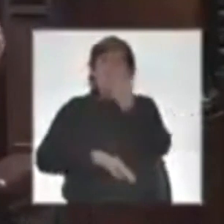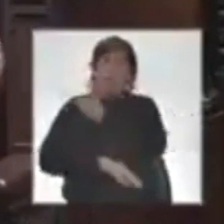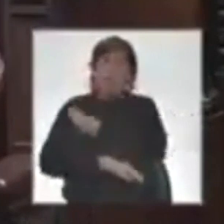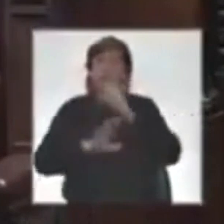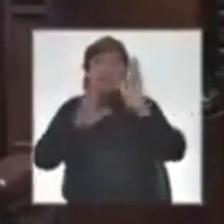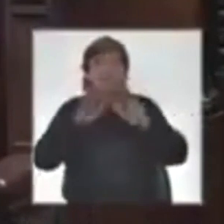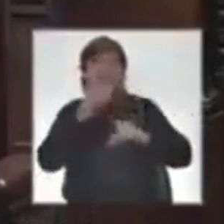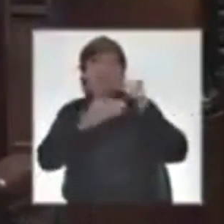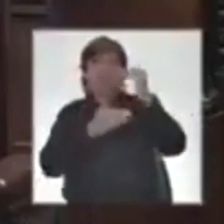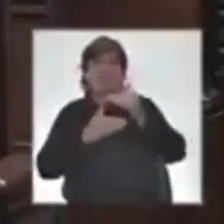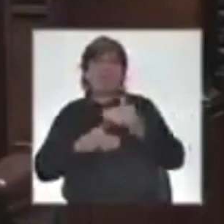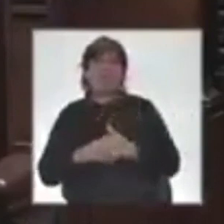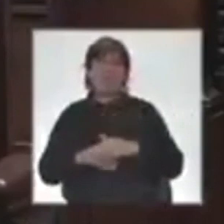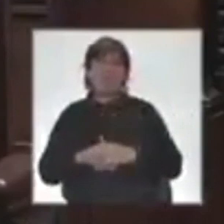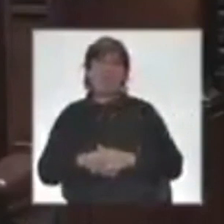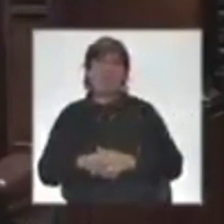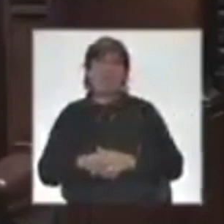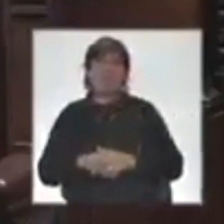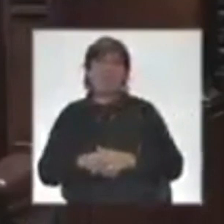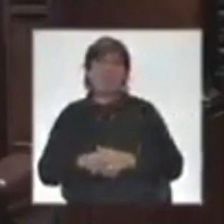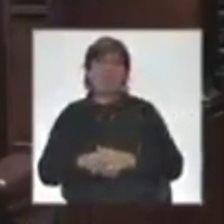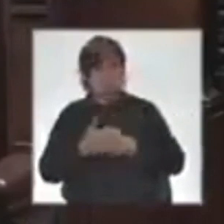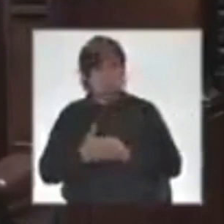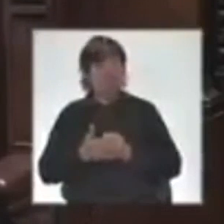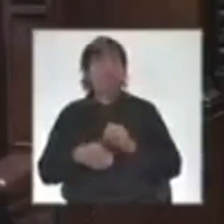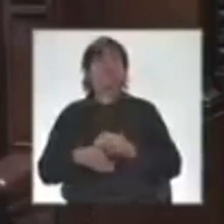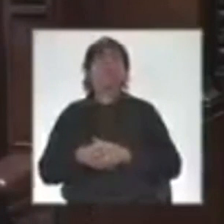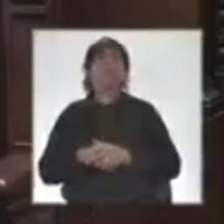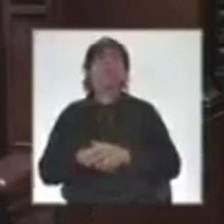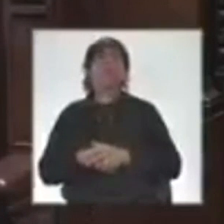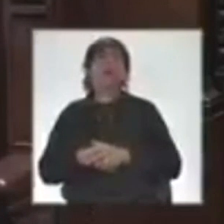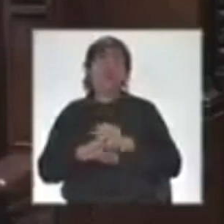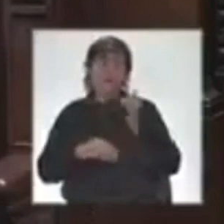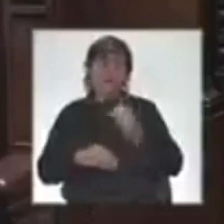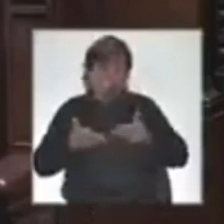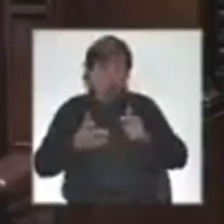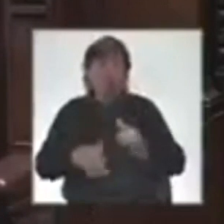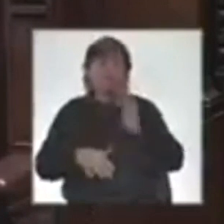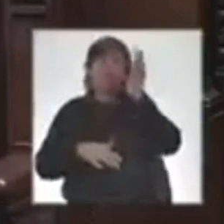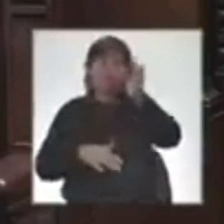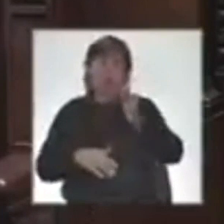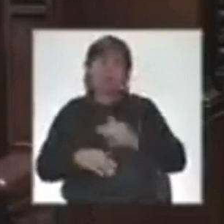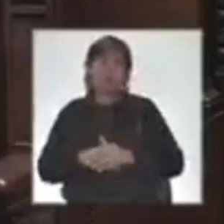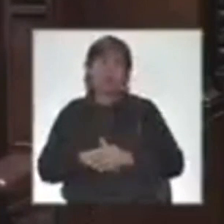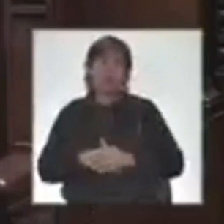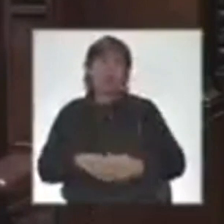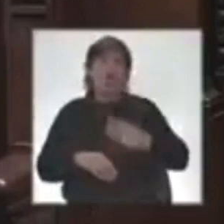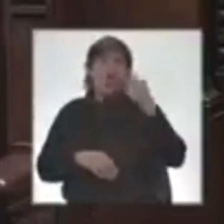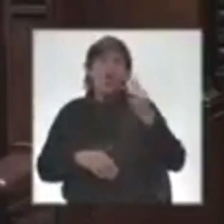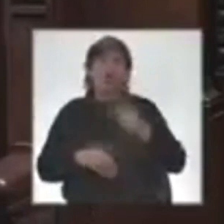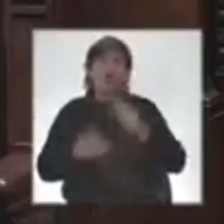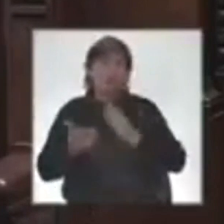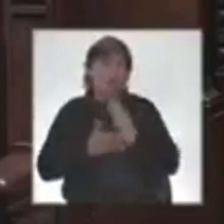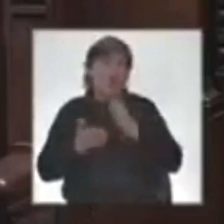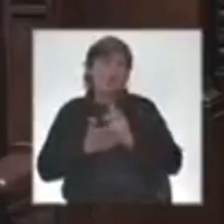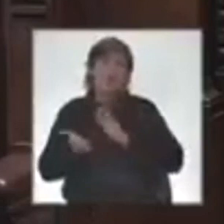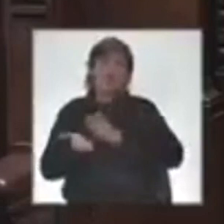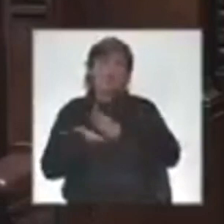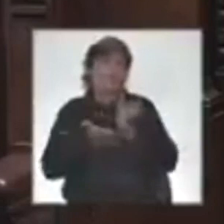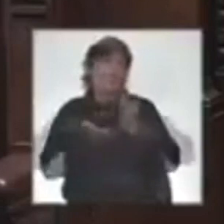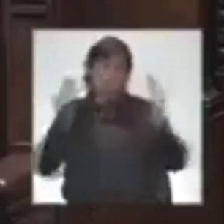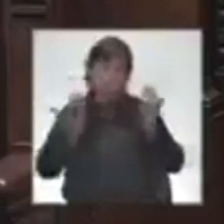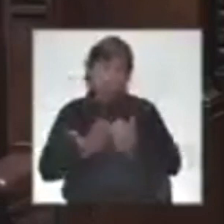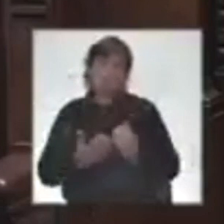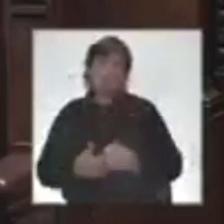el COVID-19. Cuba, que está bloqueada, que tiene dificultades, nunca dejó de ser solidaria con el